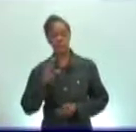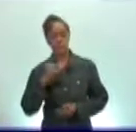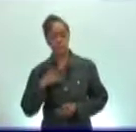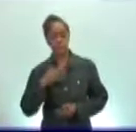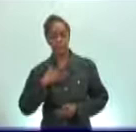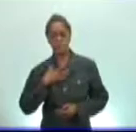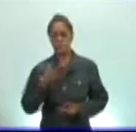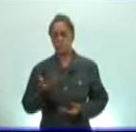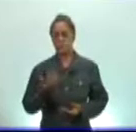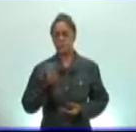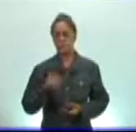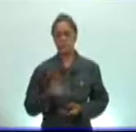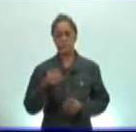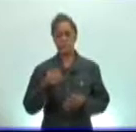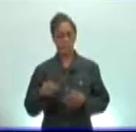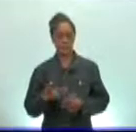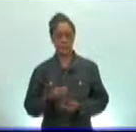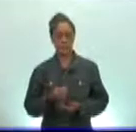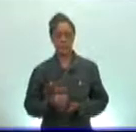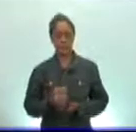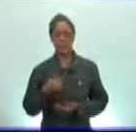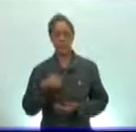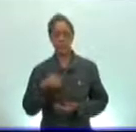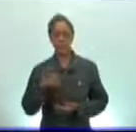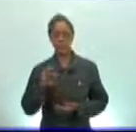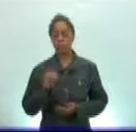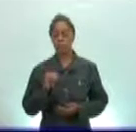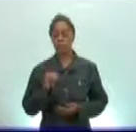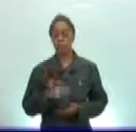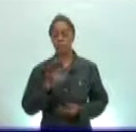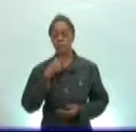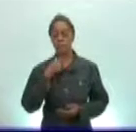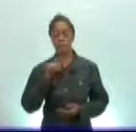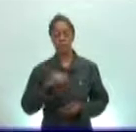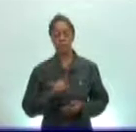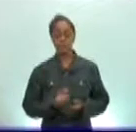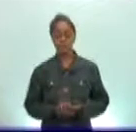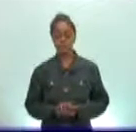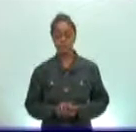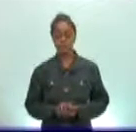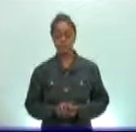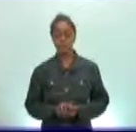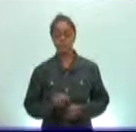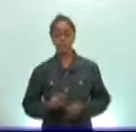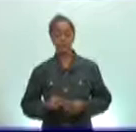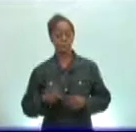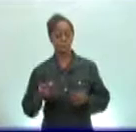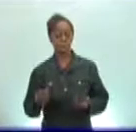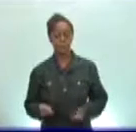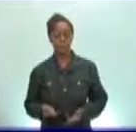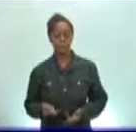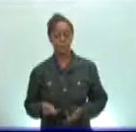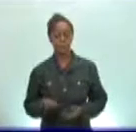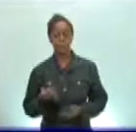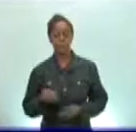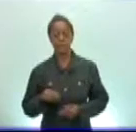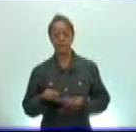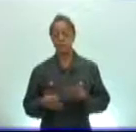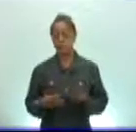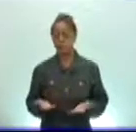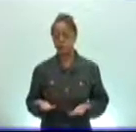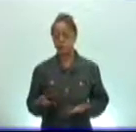personal acerca de la misma. Y yo les voy a poner algunos de los ejemplos porque ¿qué es lo que